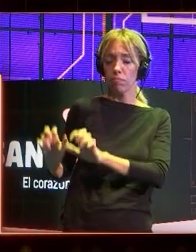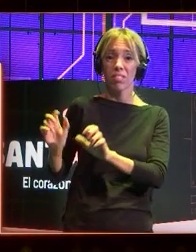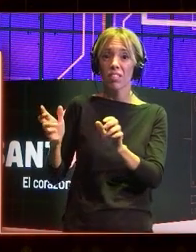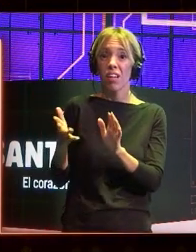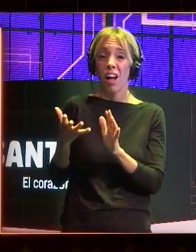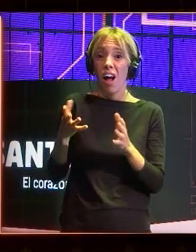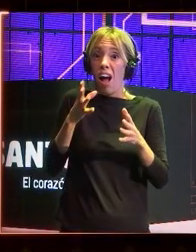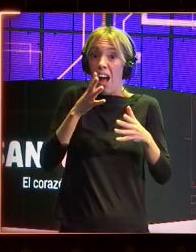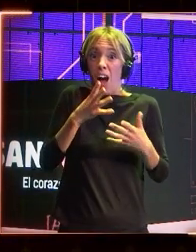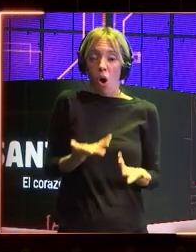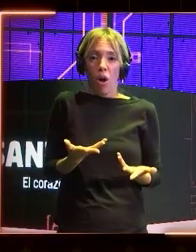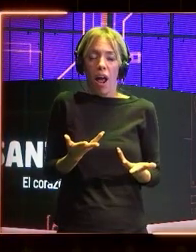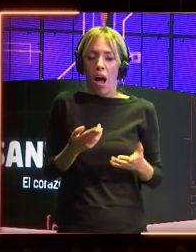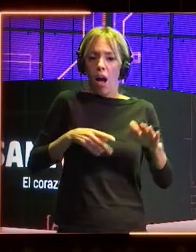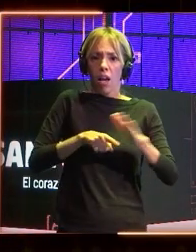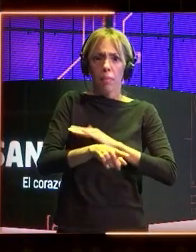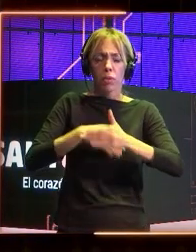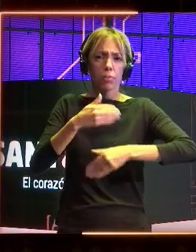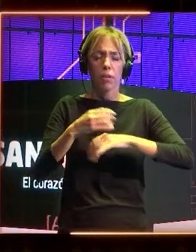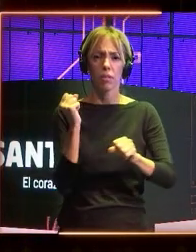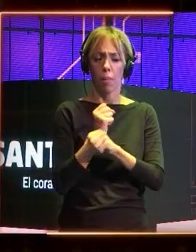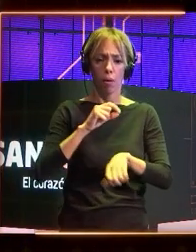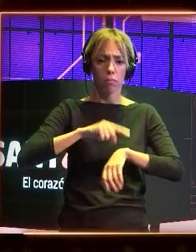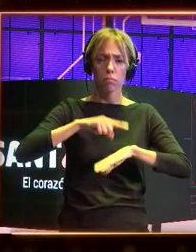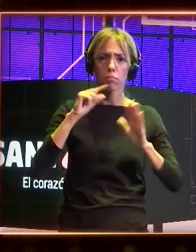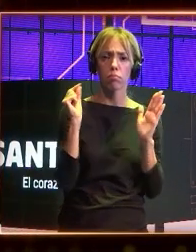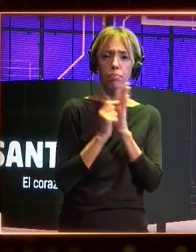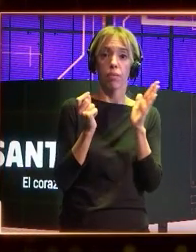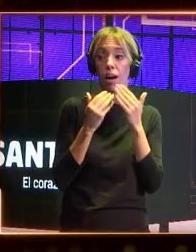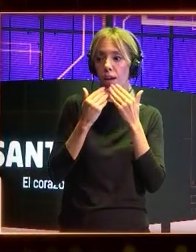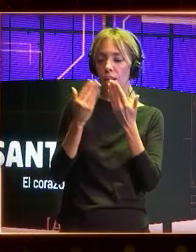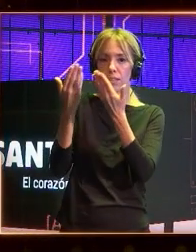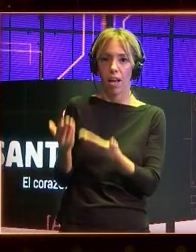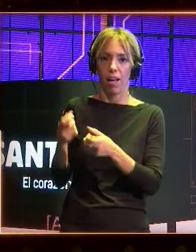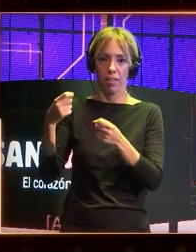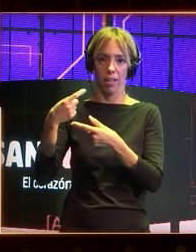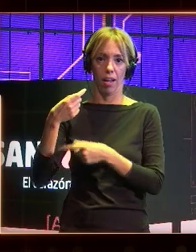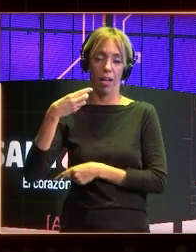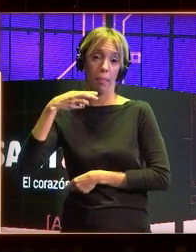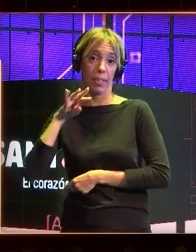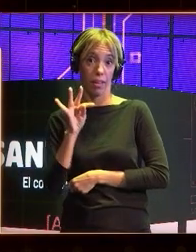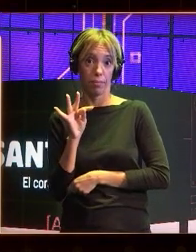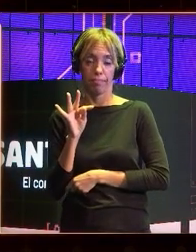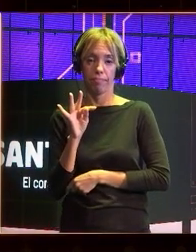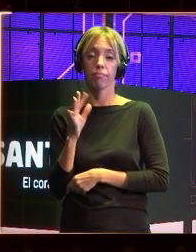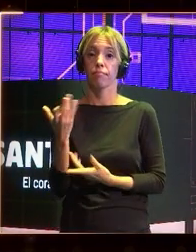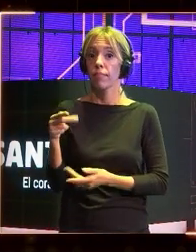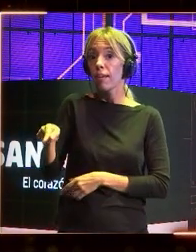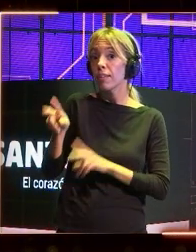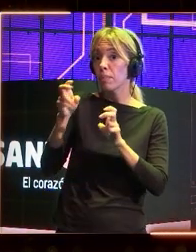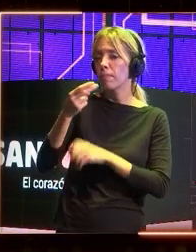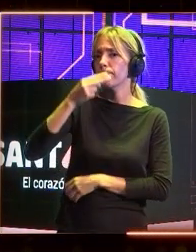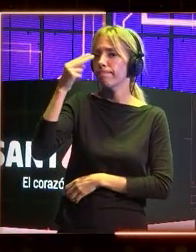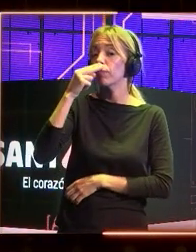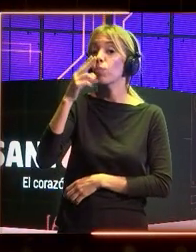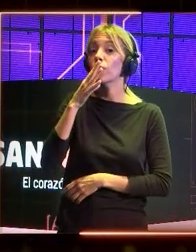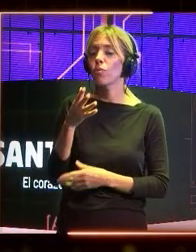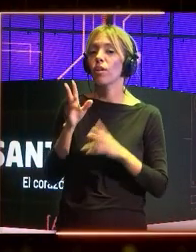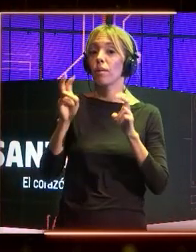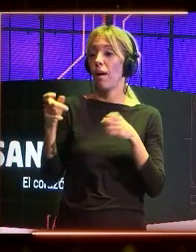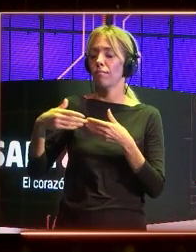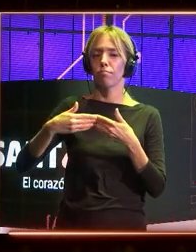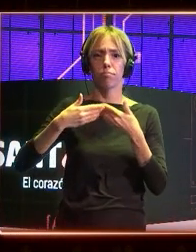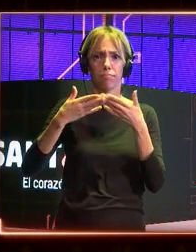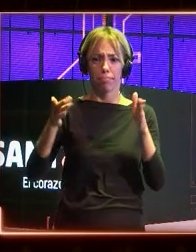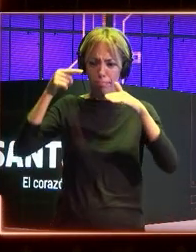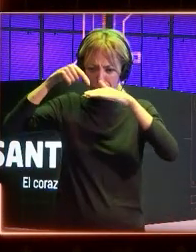un montón de rendimiento en su trabajo gracias al uso de herramientas como chat gpt y esto es super interesante porque nos abre la puerta